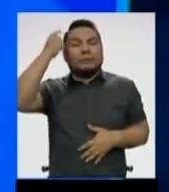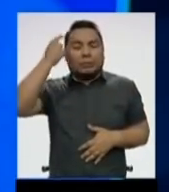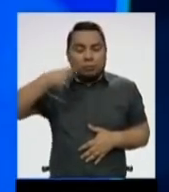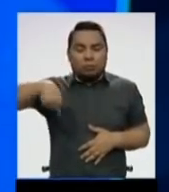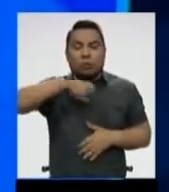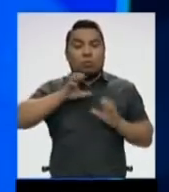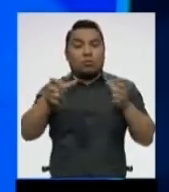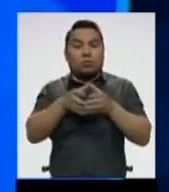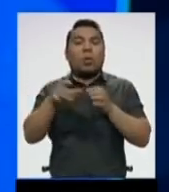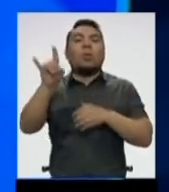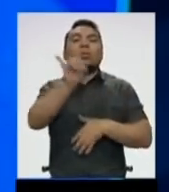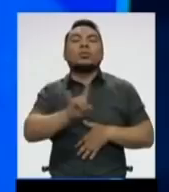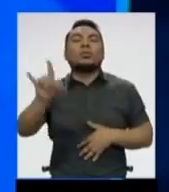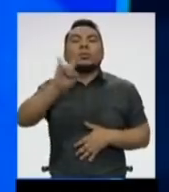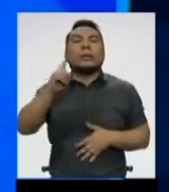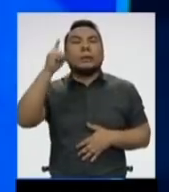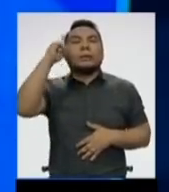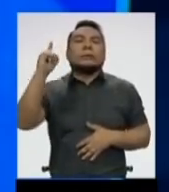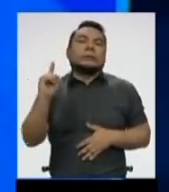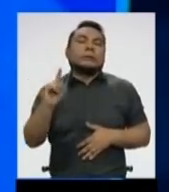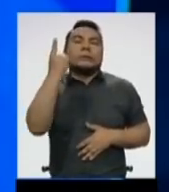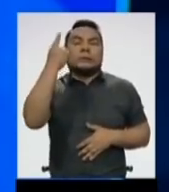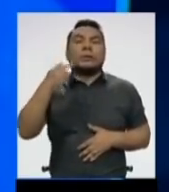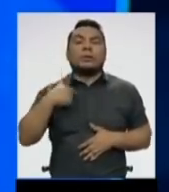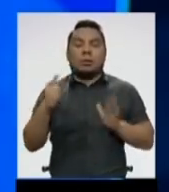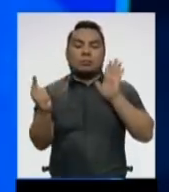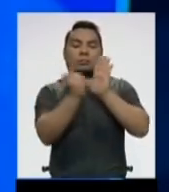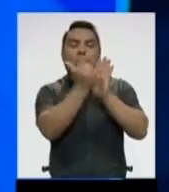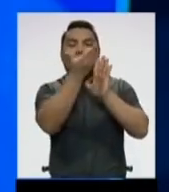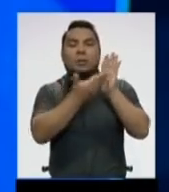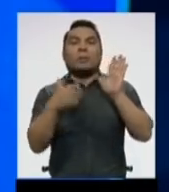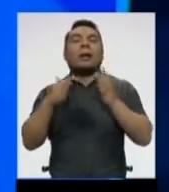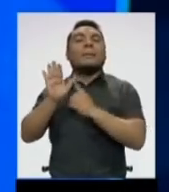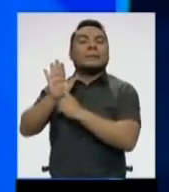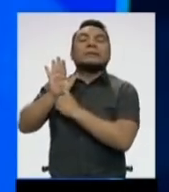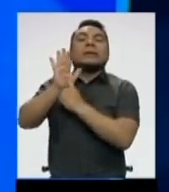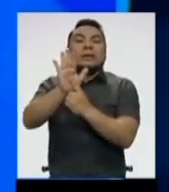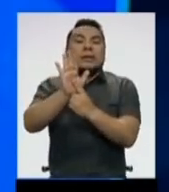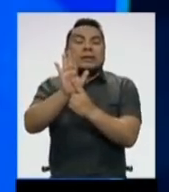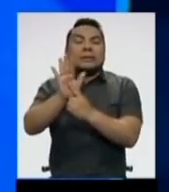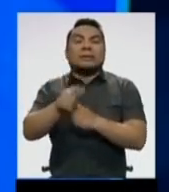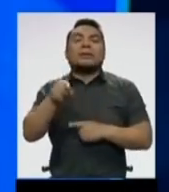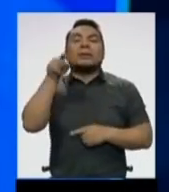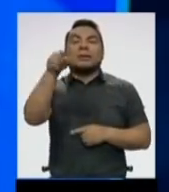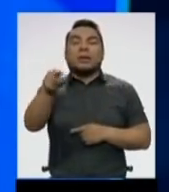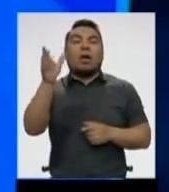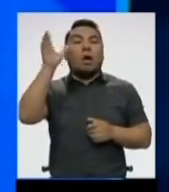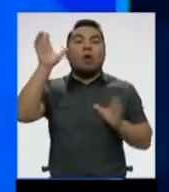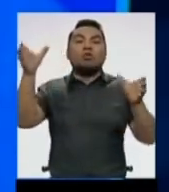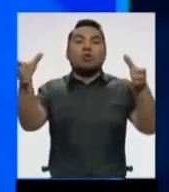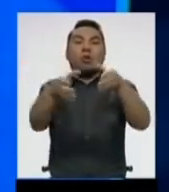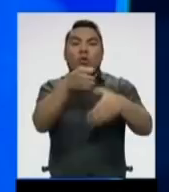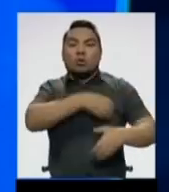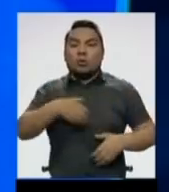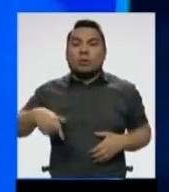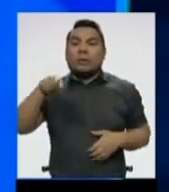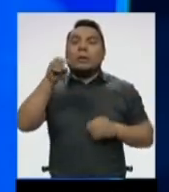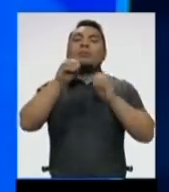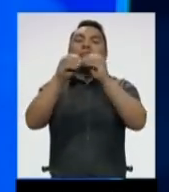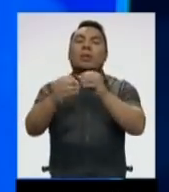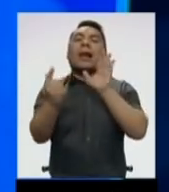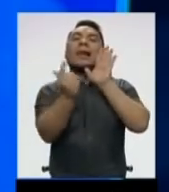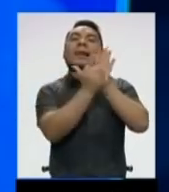nosotros utilizar nuestra iniciativa legislativa para presentar ante el Congreso una ley